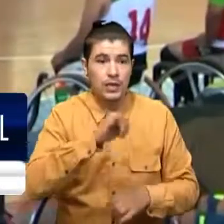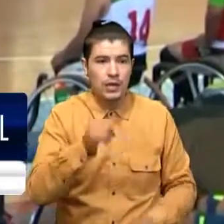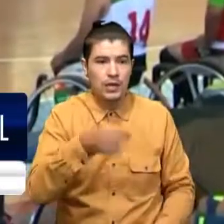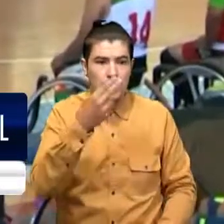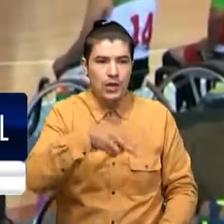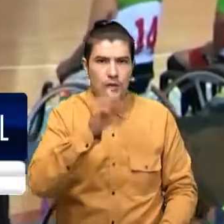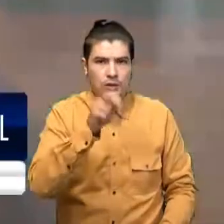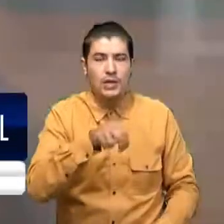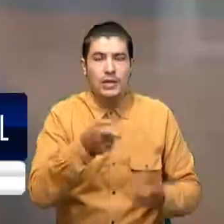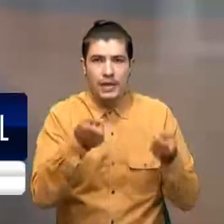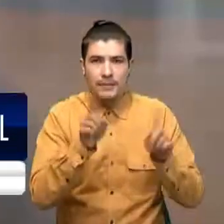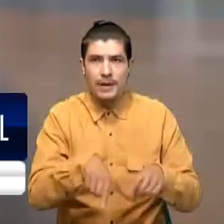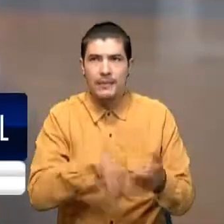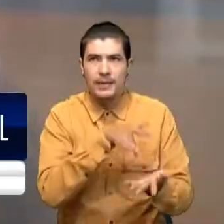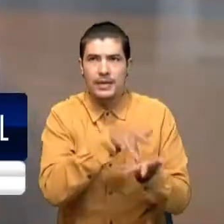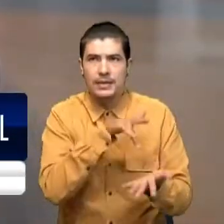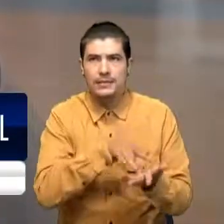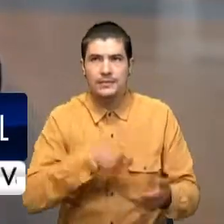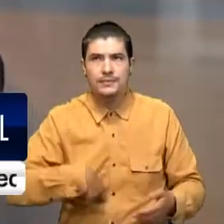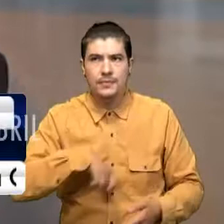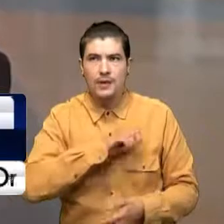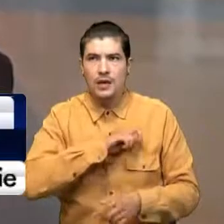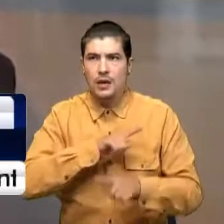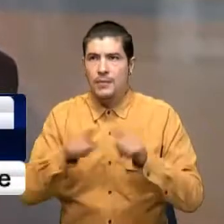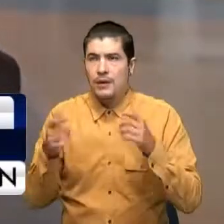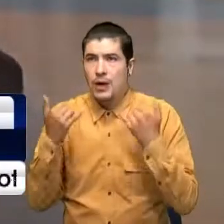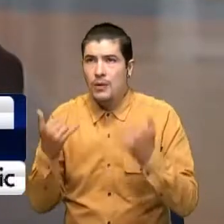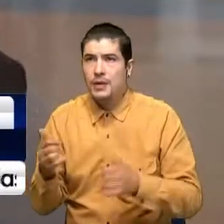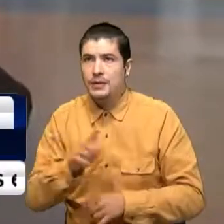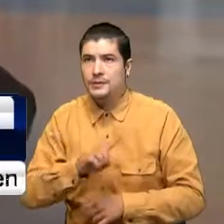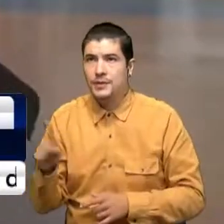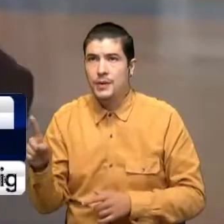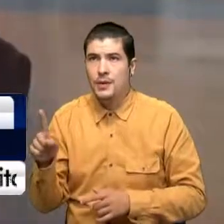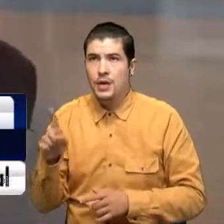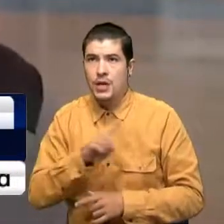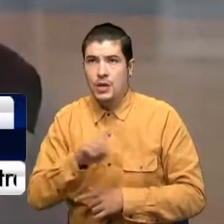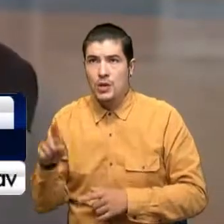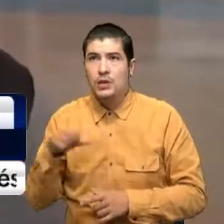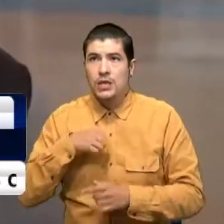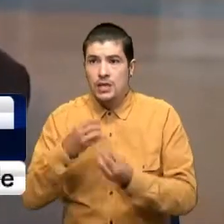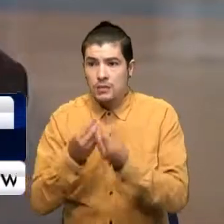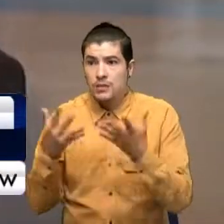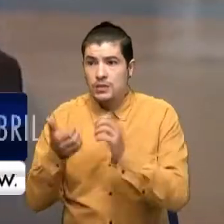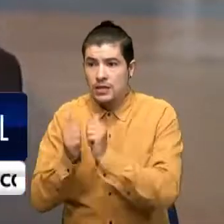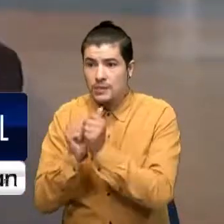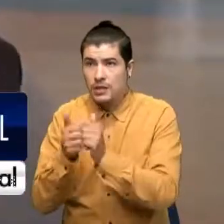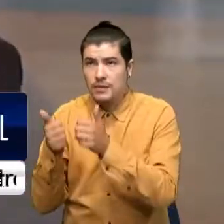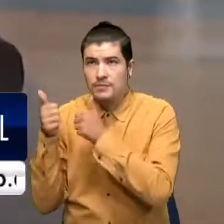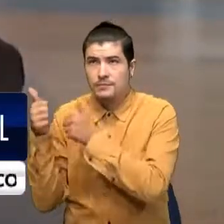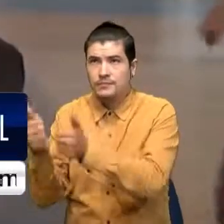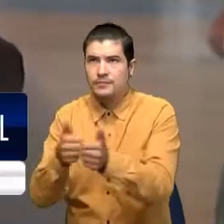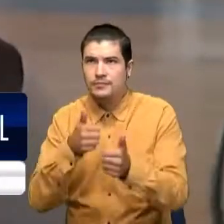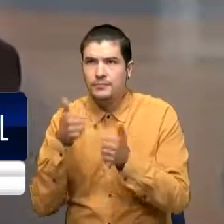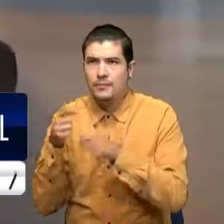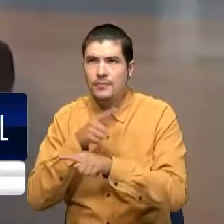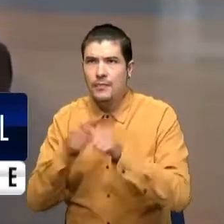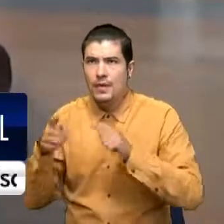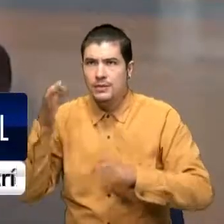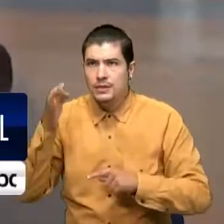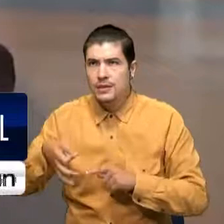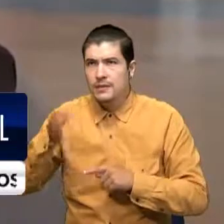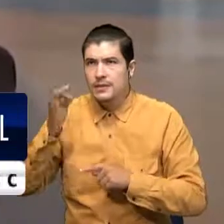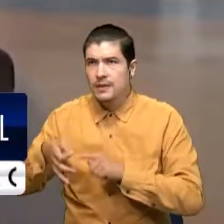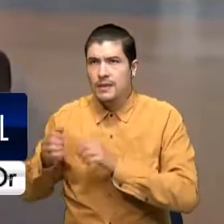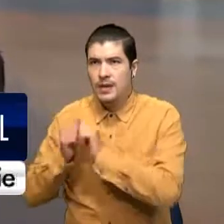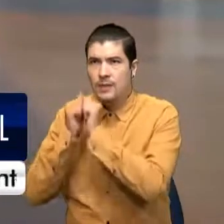también milita en España. No vamos a poder contar con la gran cantidad de los deportistas buenos. Siempre nos van a estar